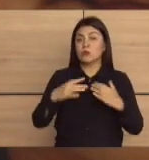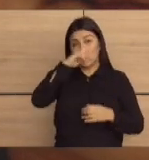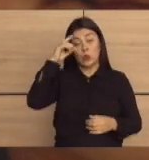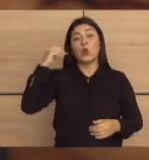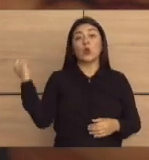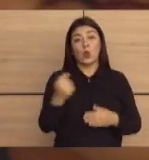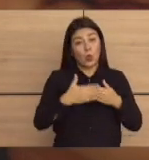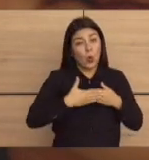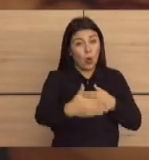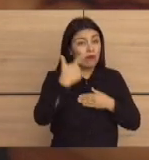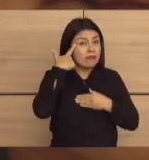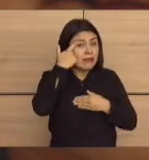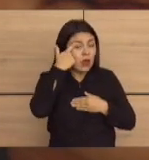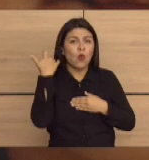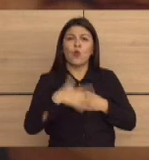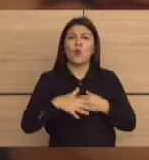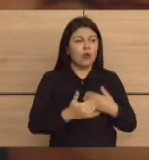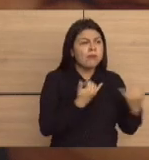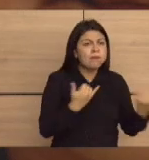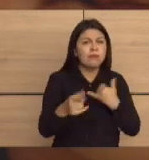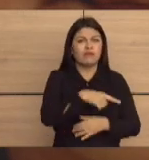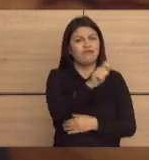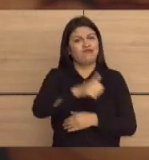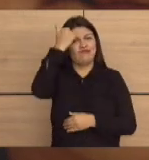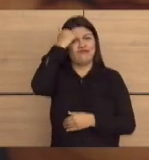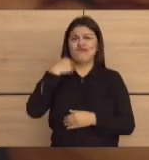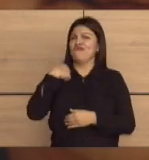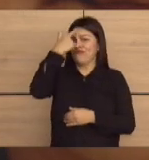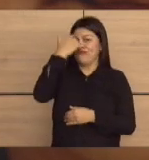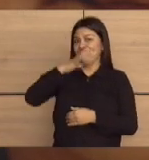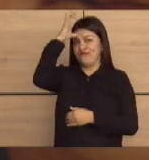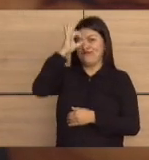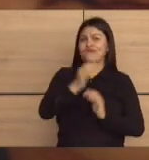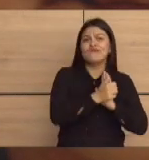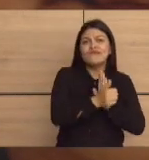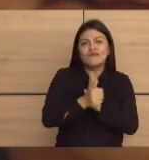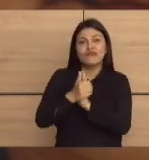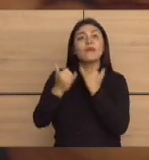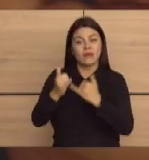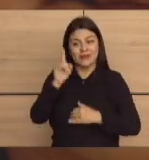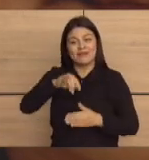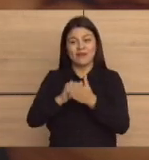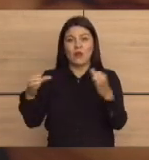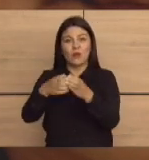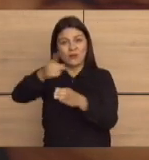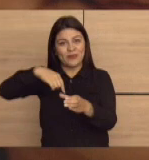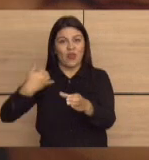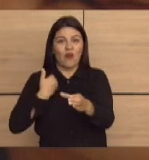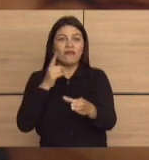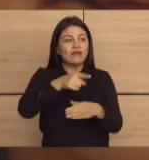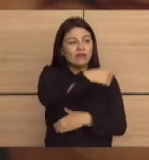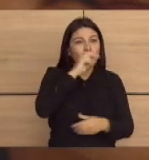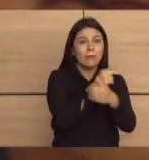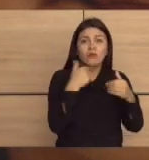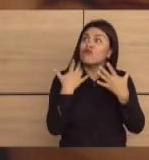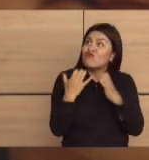es inmenso. Tenemos todo el talento de los maestros al servicio de hacer este proceso y todos los jóvenes, los niños, expectantes de que